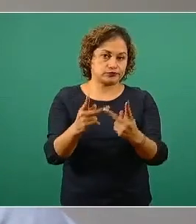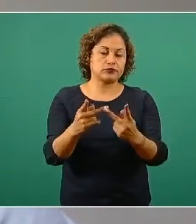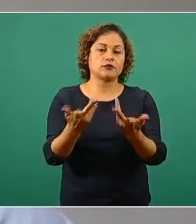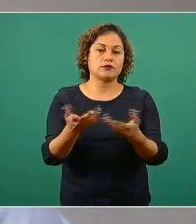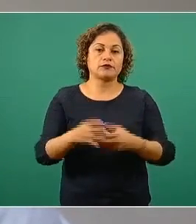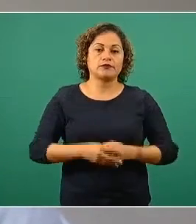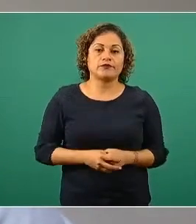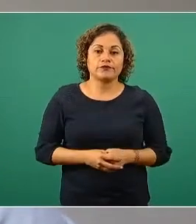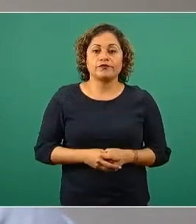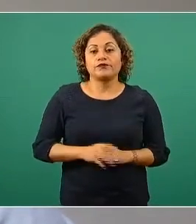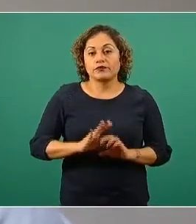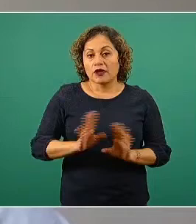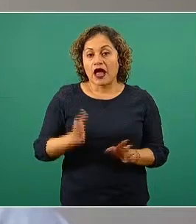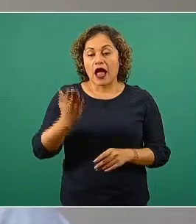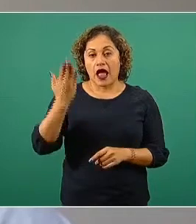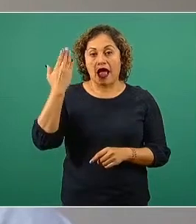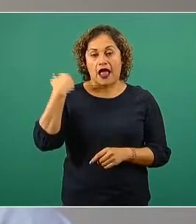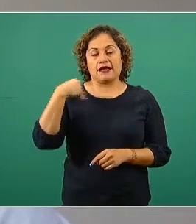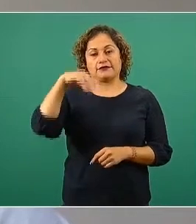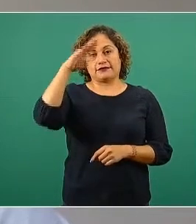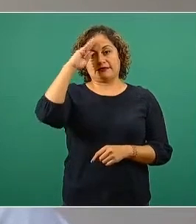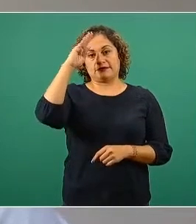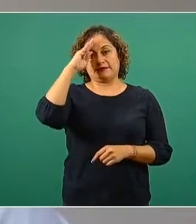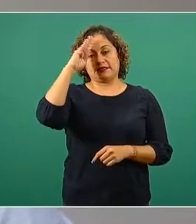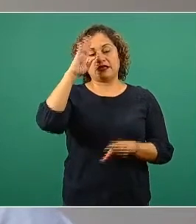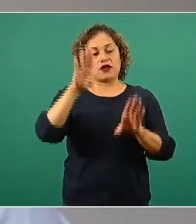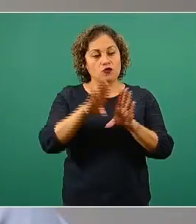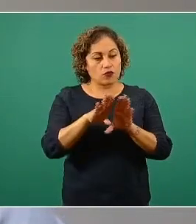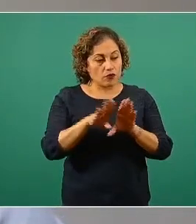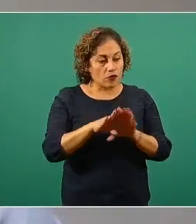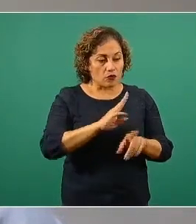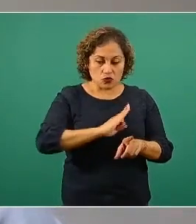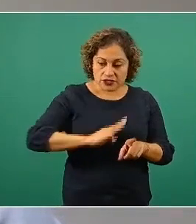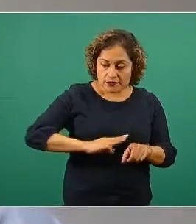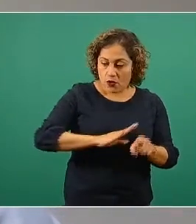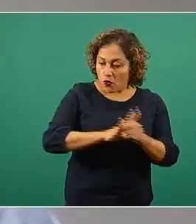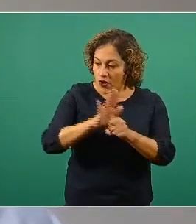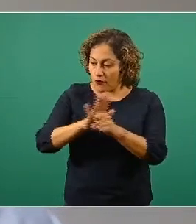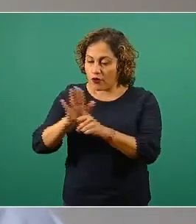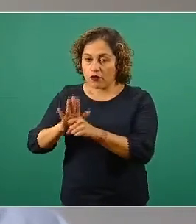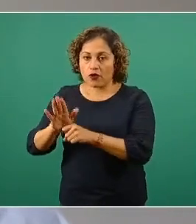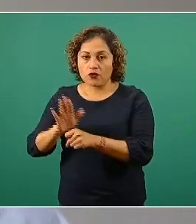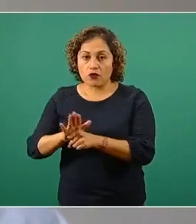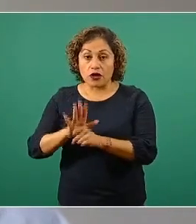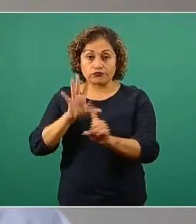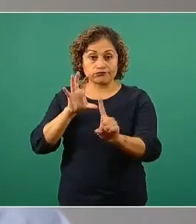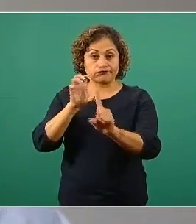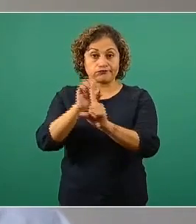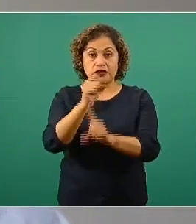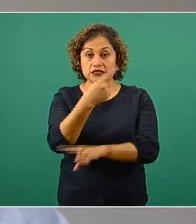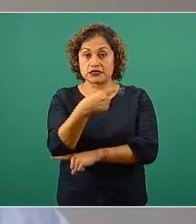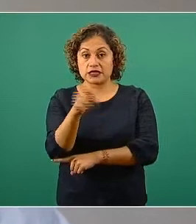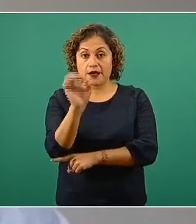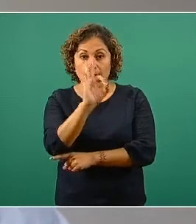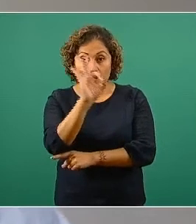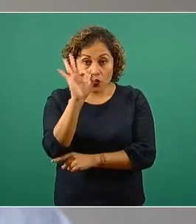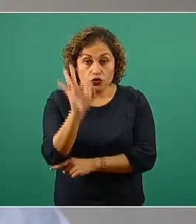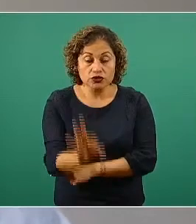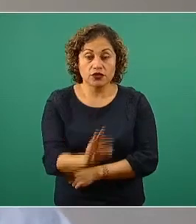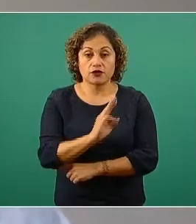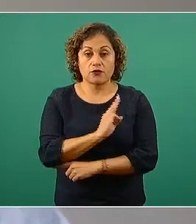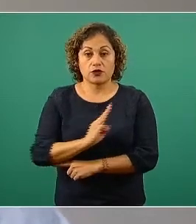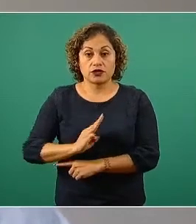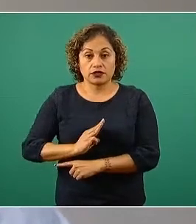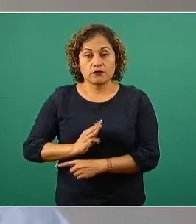que se había definido en los municipios previos de la semana pasada de cubrir al 100% del municipio